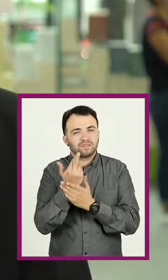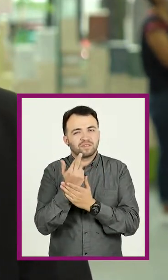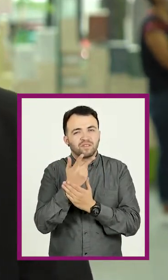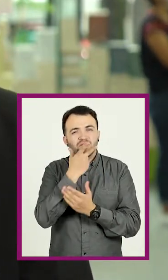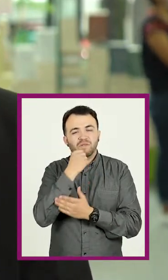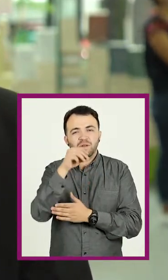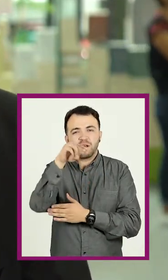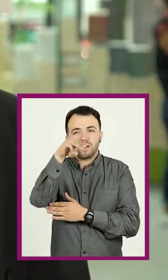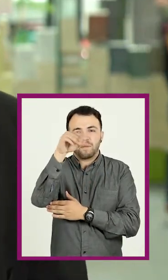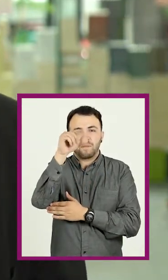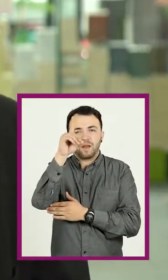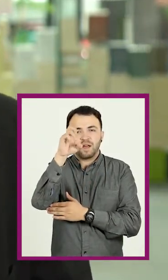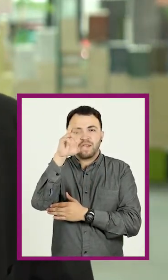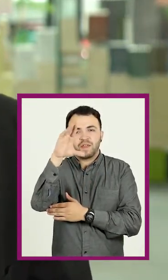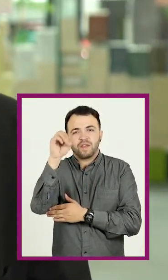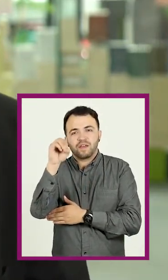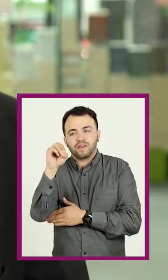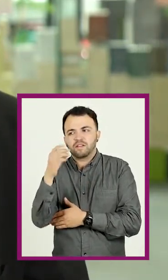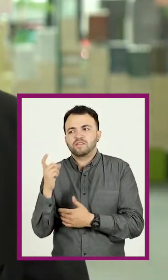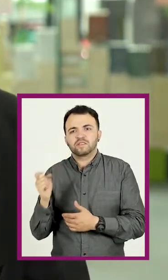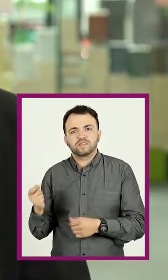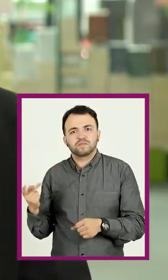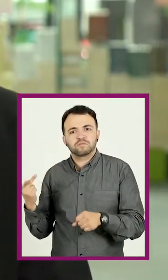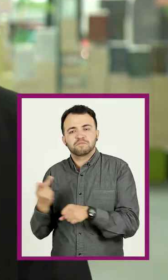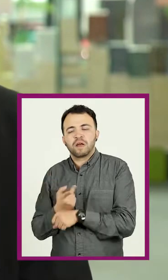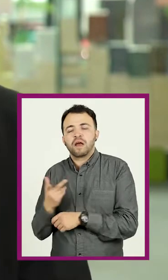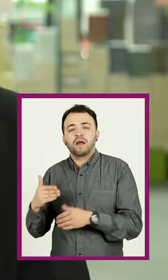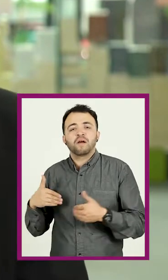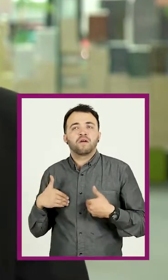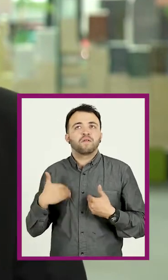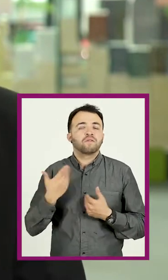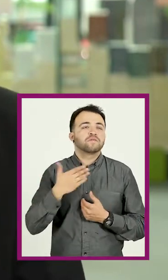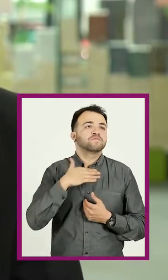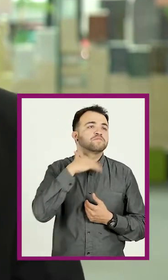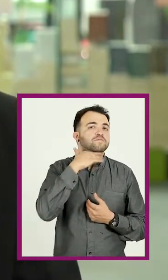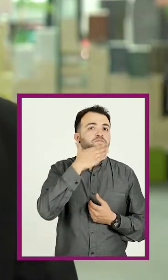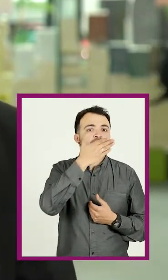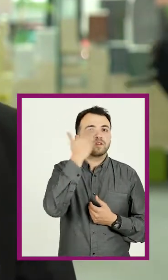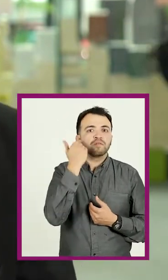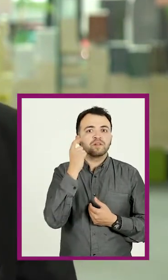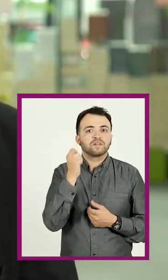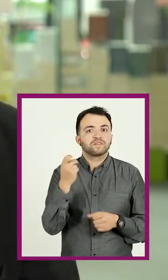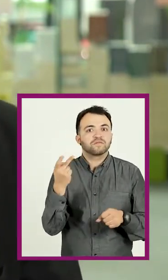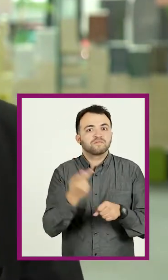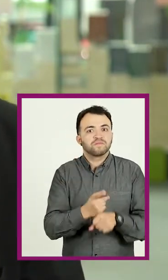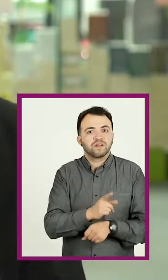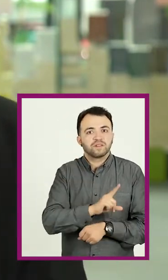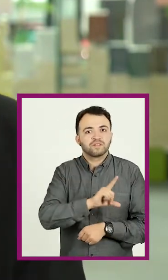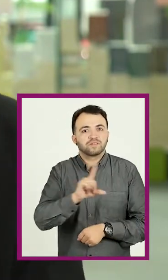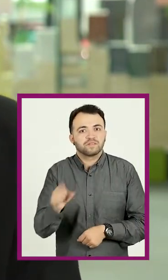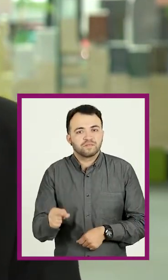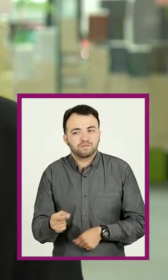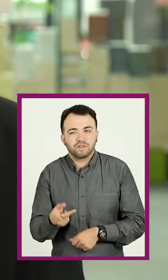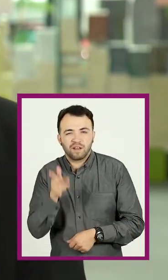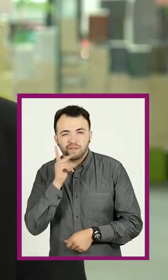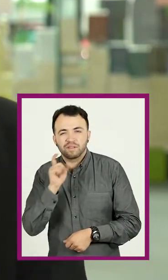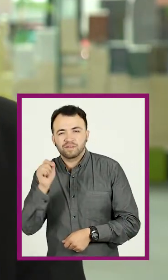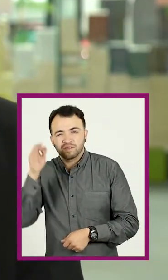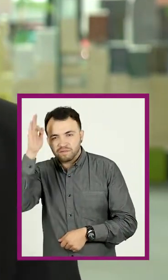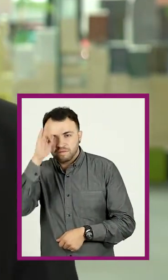confiado, sucedían una serie de cosas políticas importantes, y vamos a ver qué es lo que puede decir la filosofía al